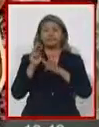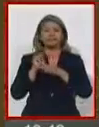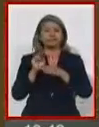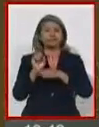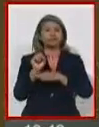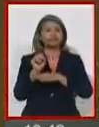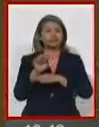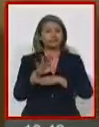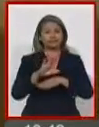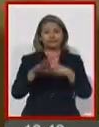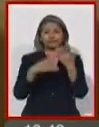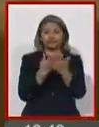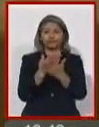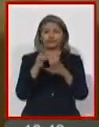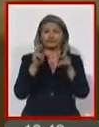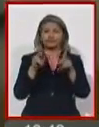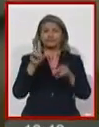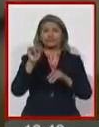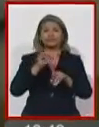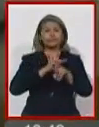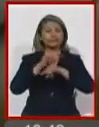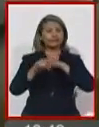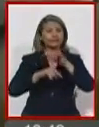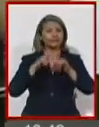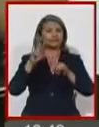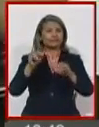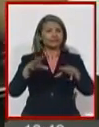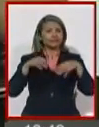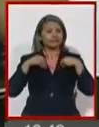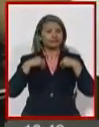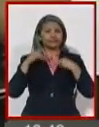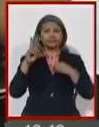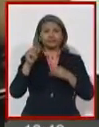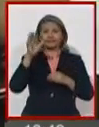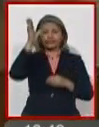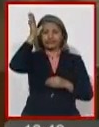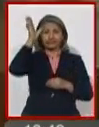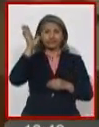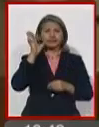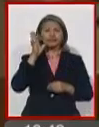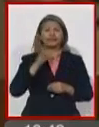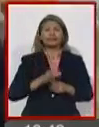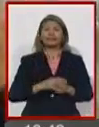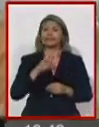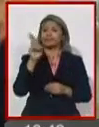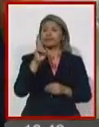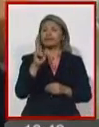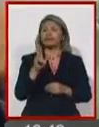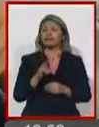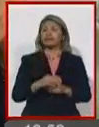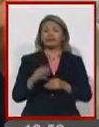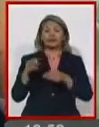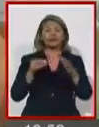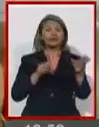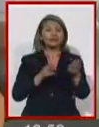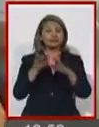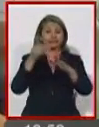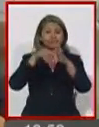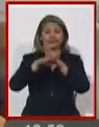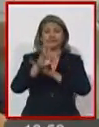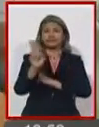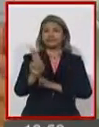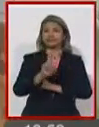mensaje. No se dejen engañar, señores padres de familia. La única manera de ingresar